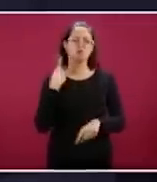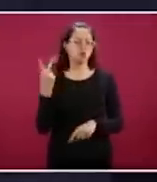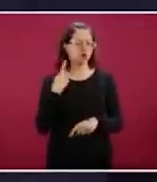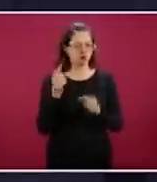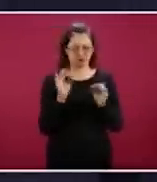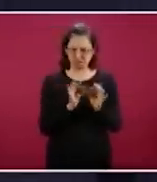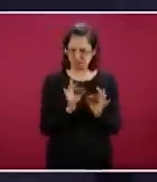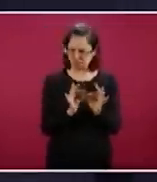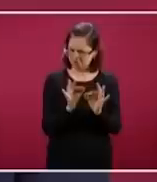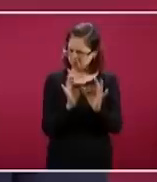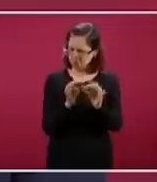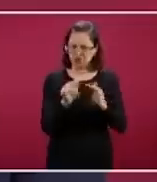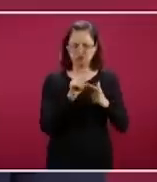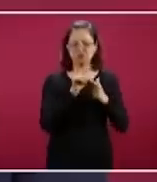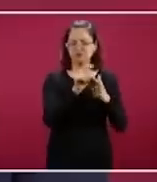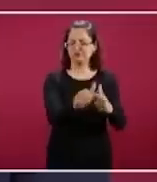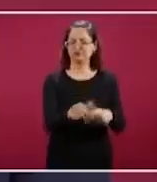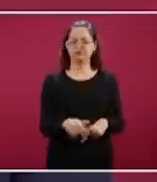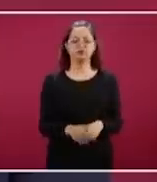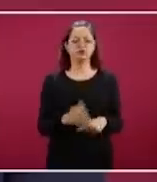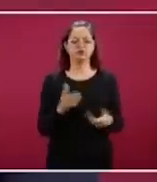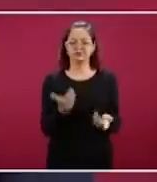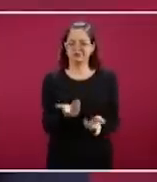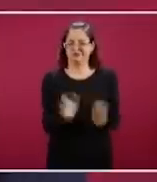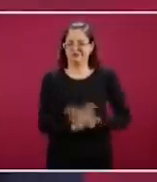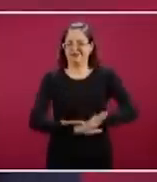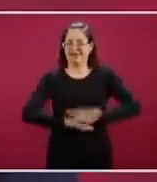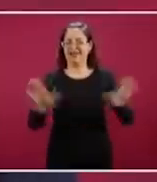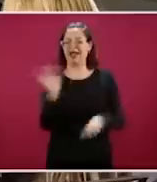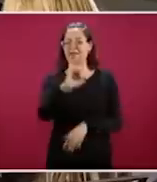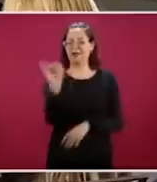política en materia de seguridad.